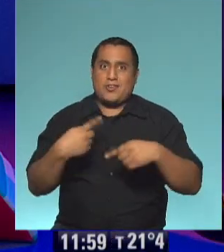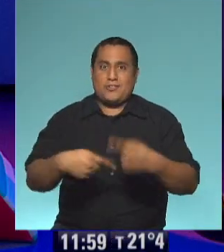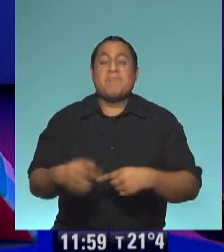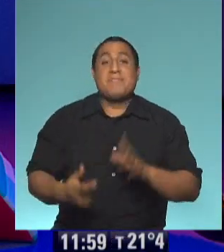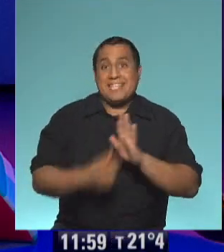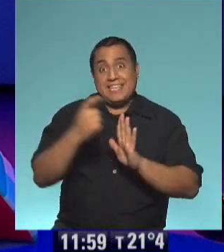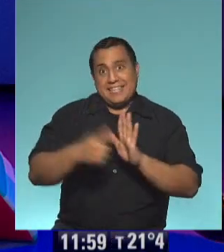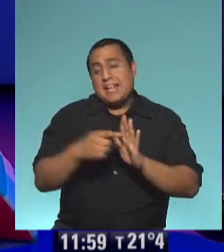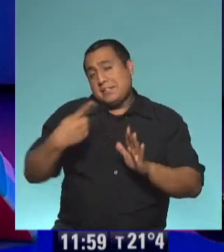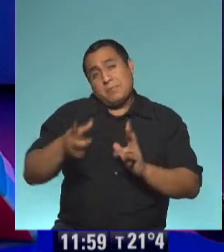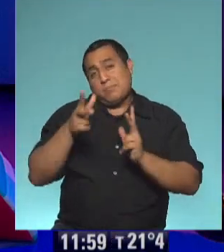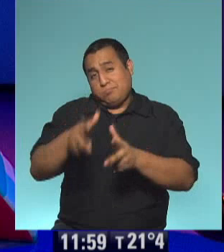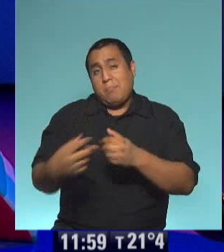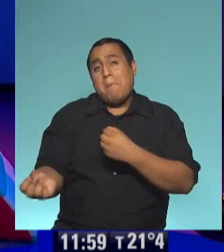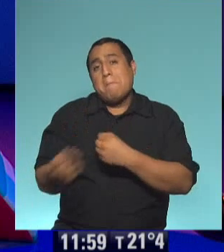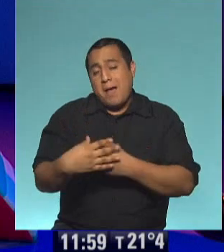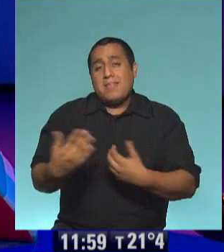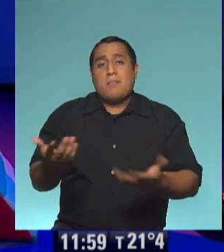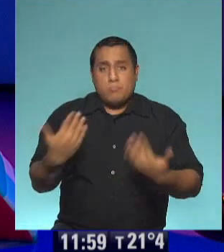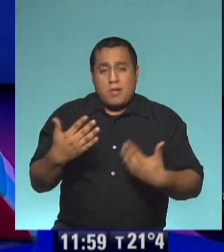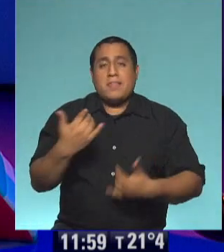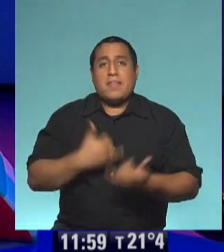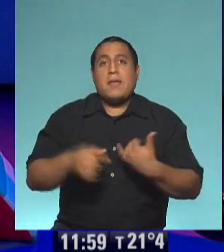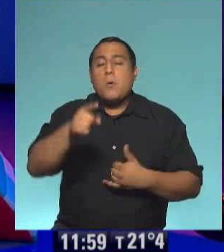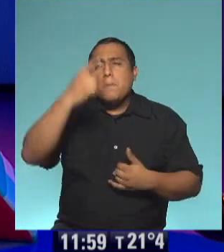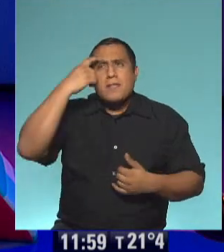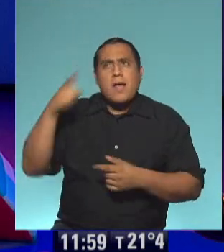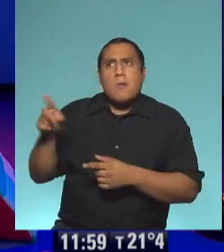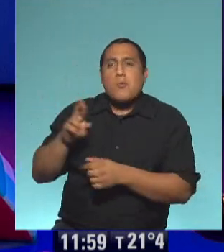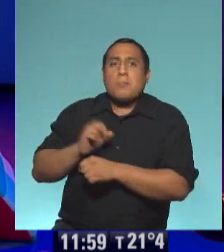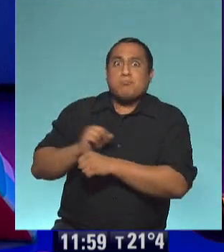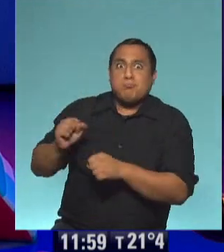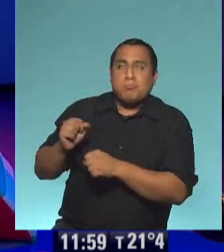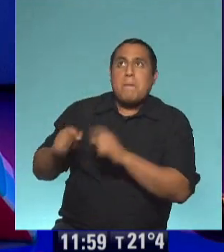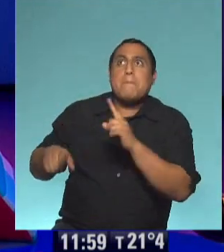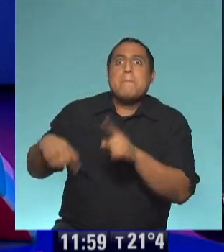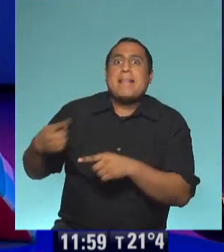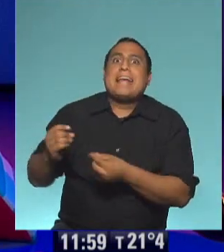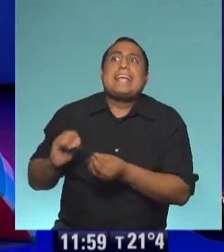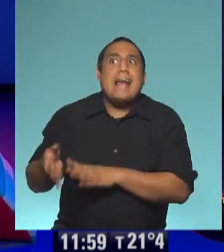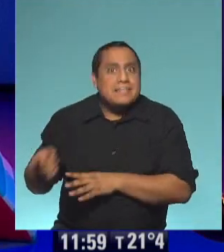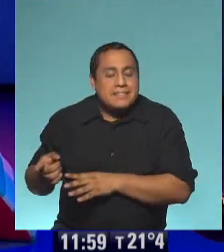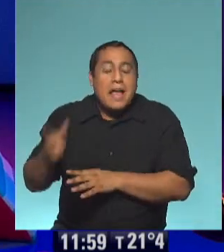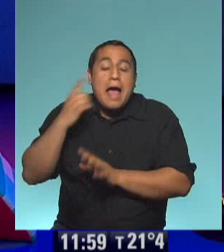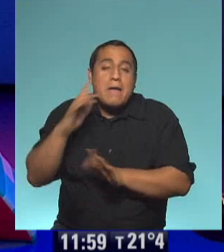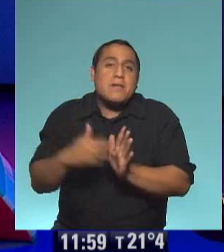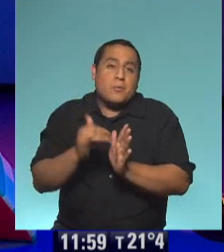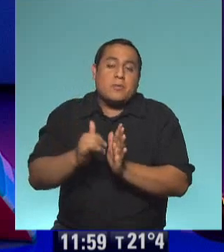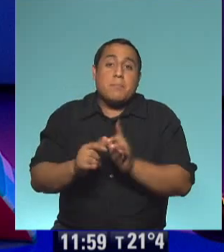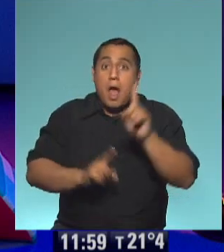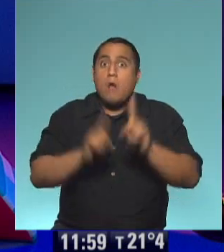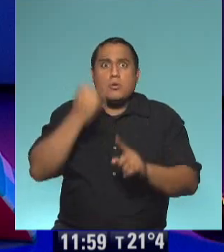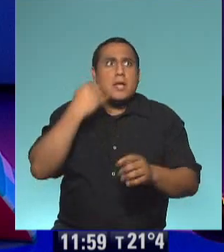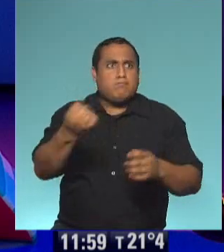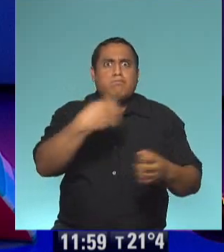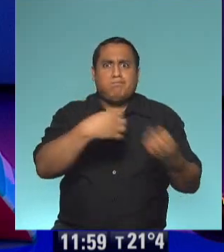de Instagram, como siempre les decimos, nos pueden decir qué creen que está tramando la gorda para el día de mañana. Y de hecho, hay amigos y amigas que ya se comunicaron